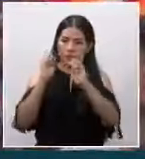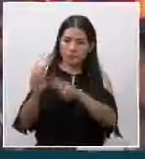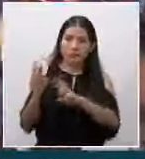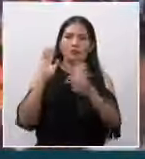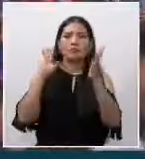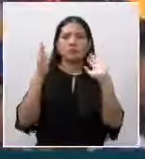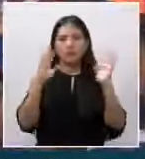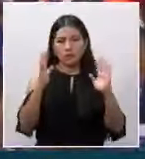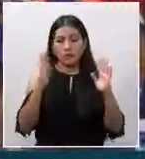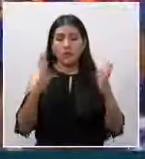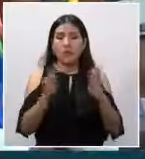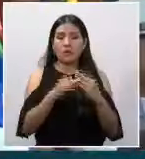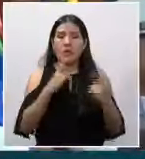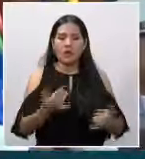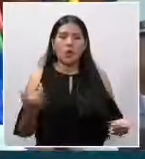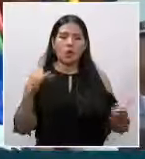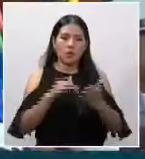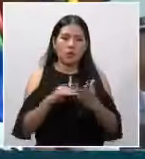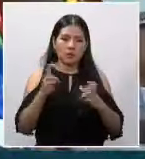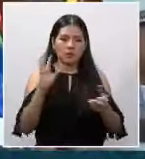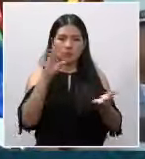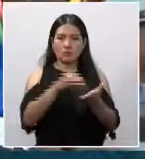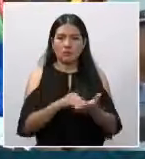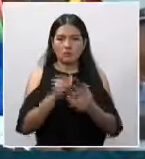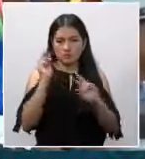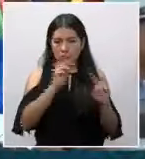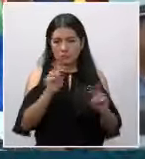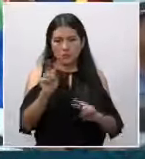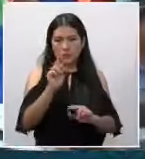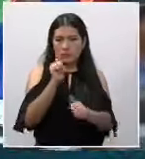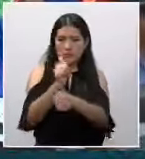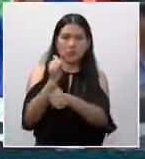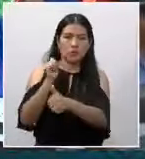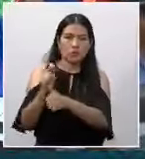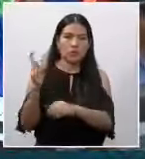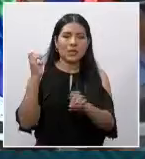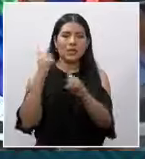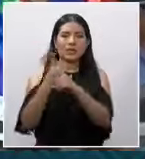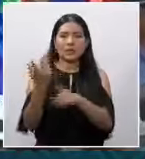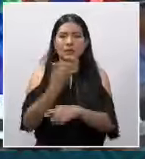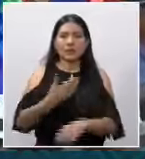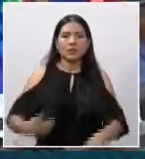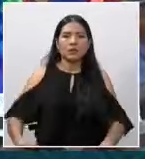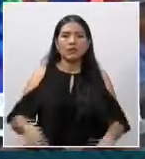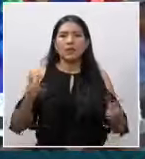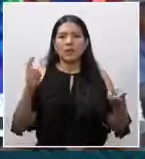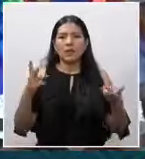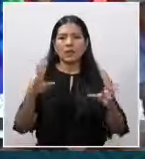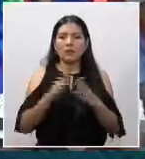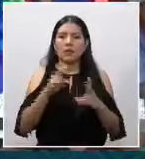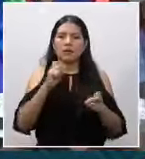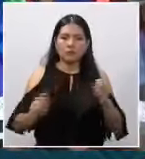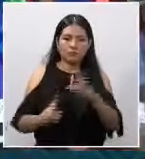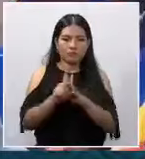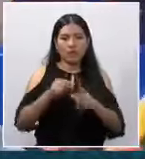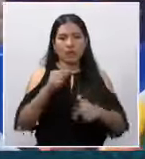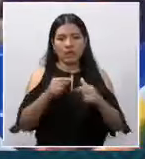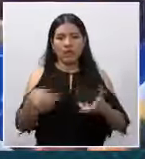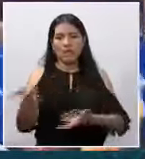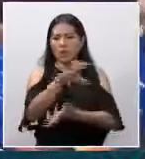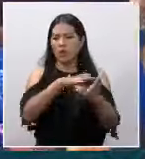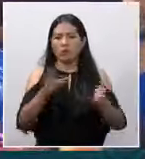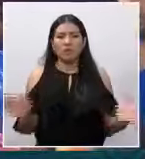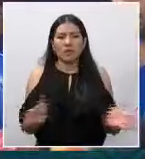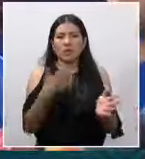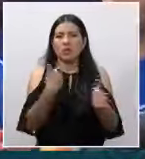puede reposicionar, seguramente que ellos ven, el expresidente es a través de generación, de generar caos,